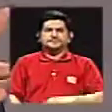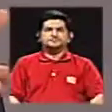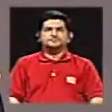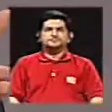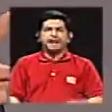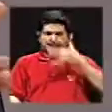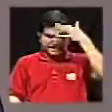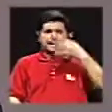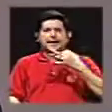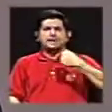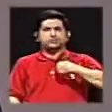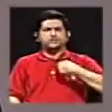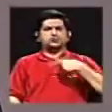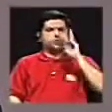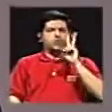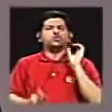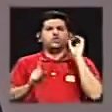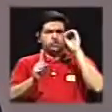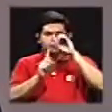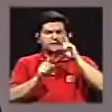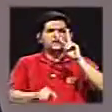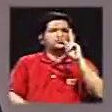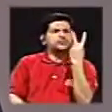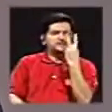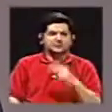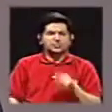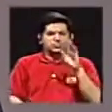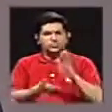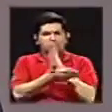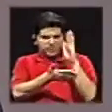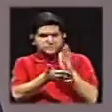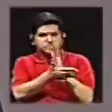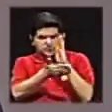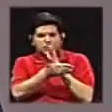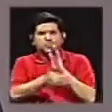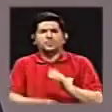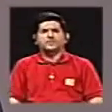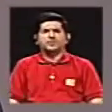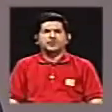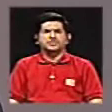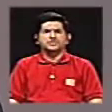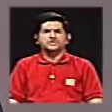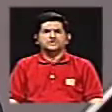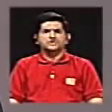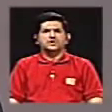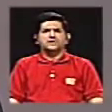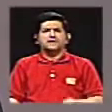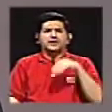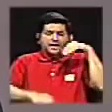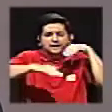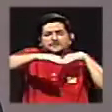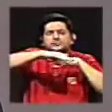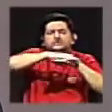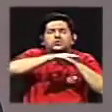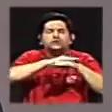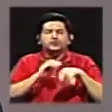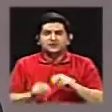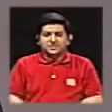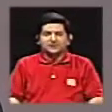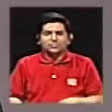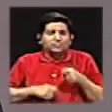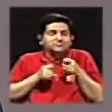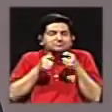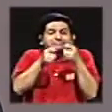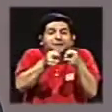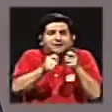me parece a mí que los dos objetivos, el segundo, este documento que trasegaron subrepticiamente,